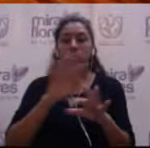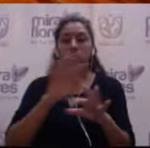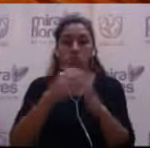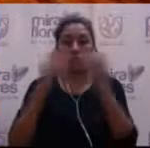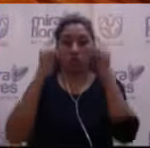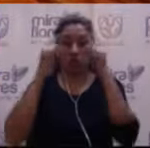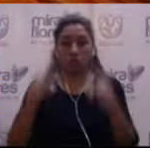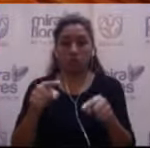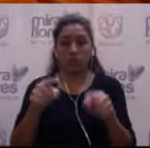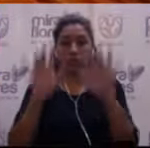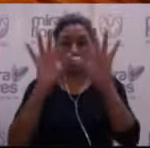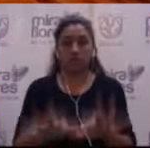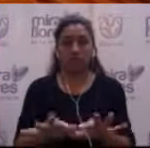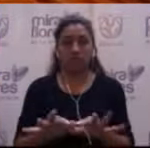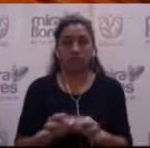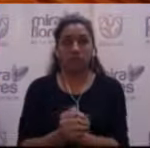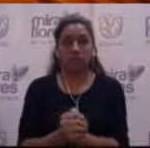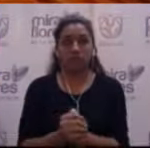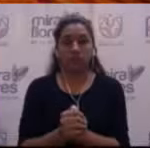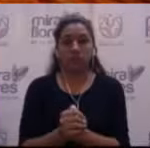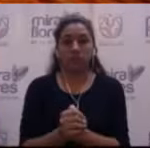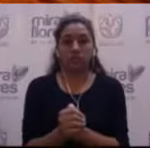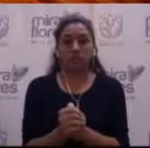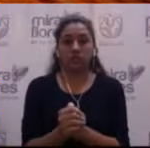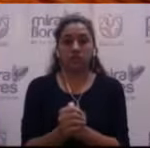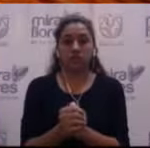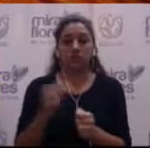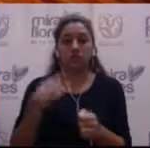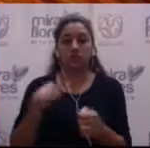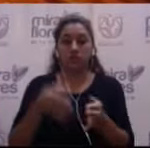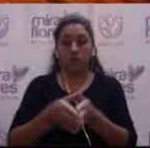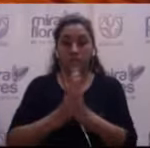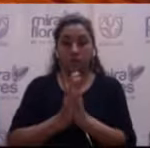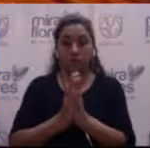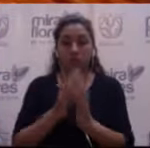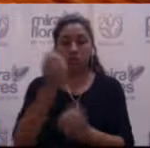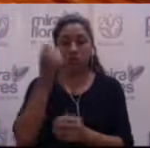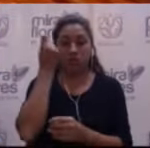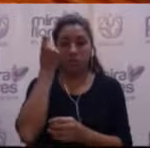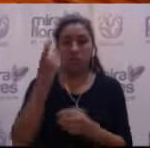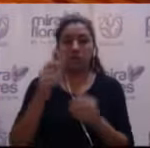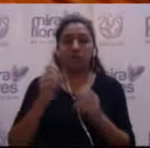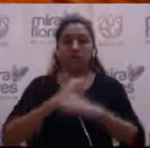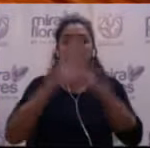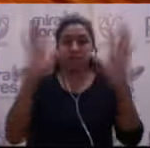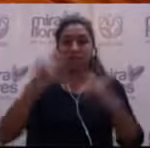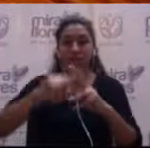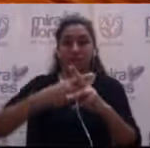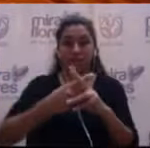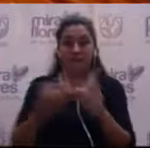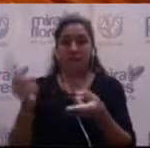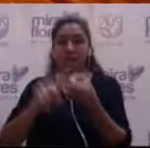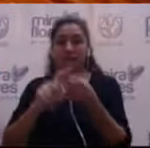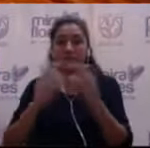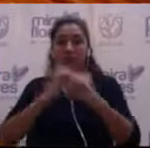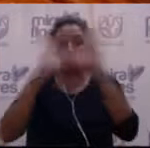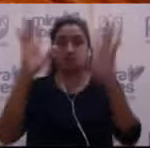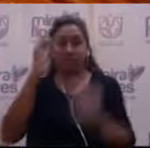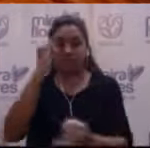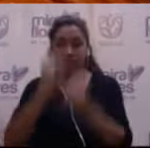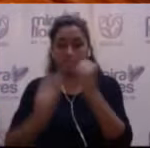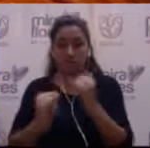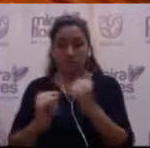presente acuerdo. Con la tingencia de que el periodo comprende tanto el día inicial como el día final, o sea,